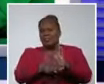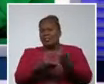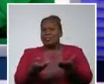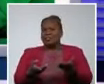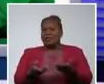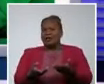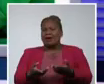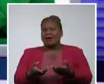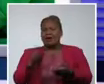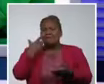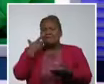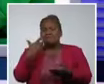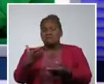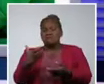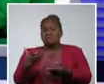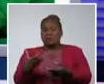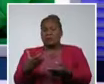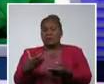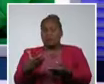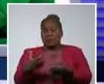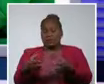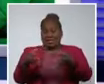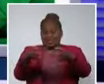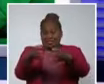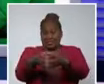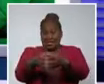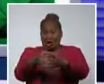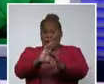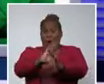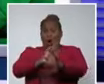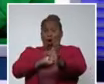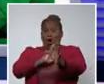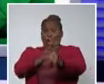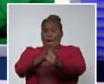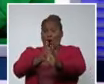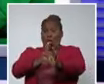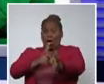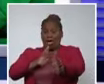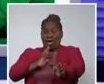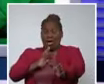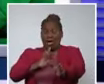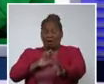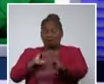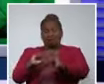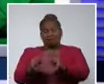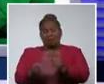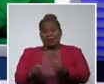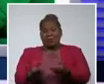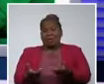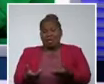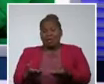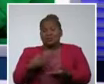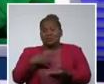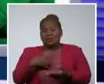por las aglomeraciones que necesariamente o que por un problema del